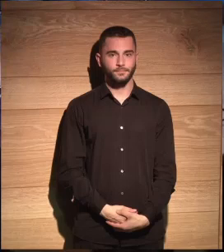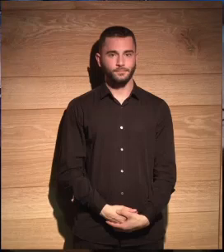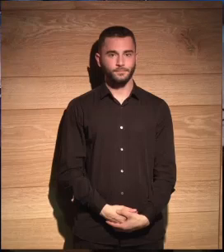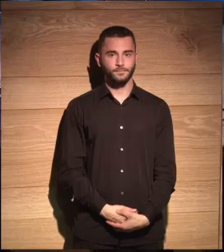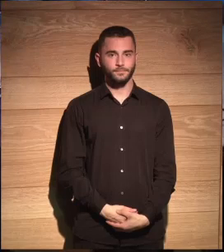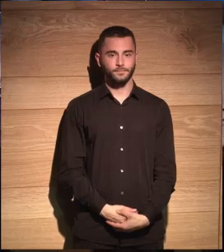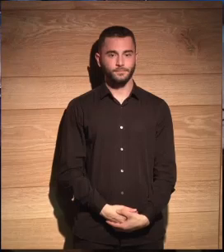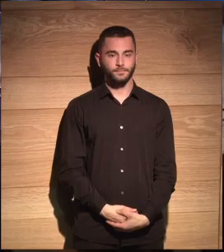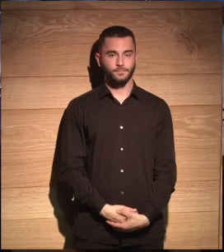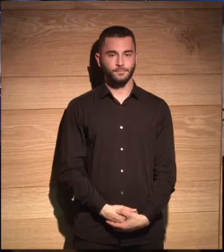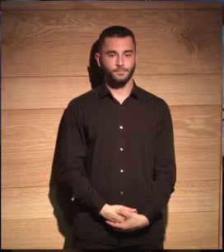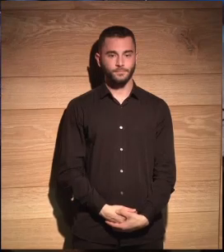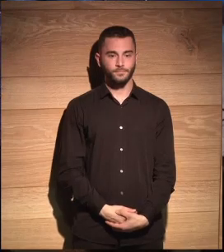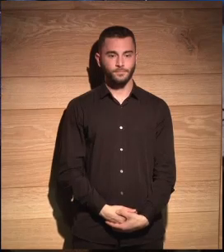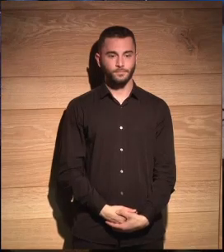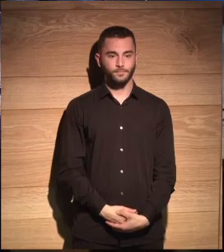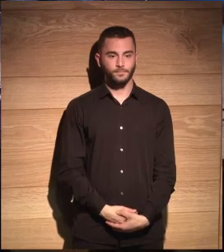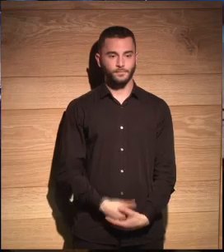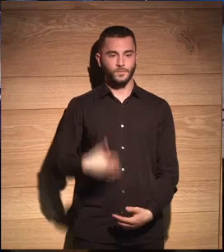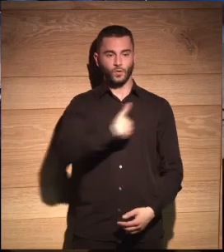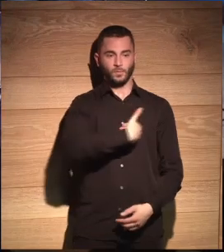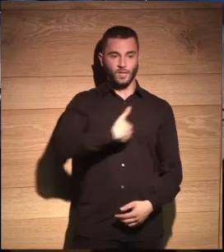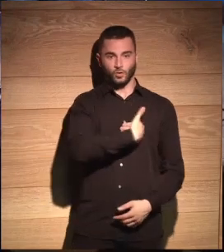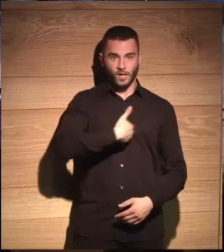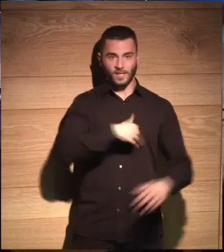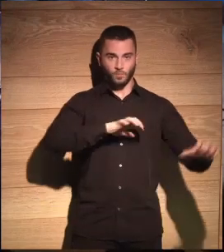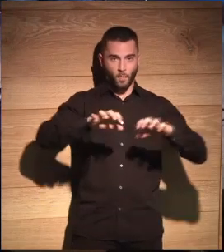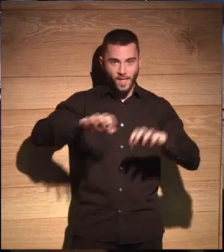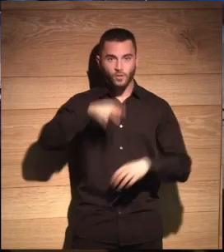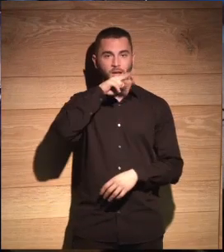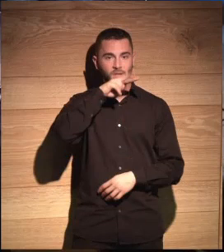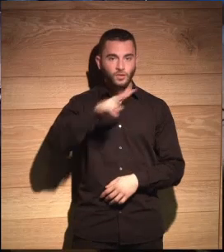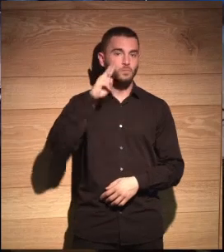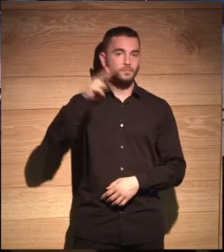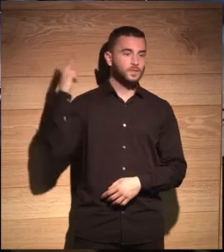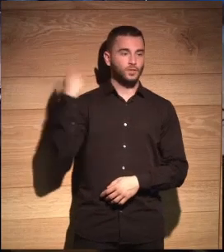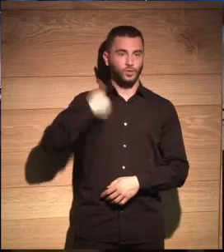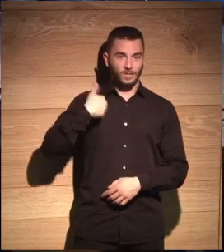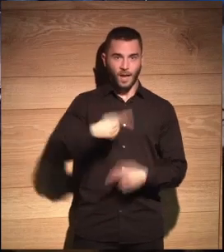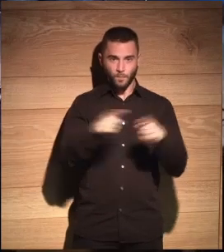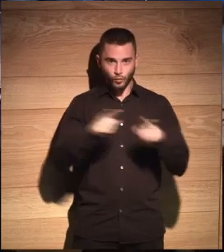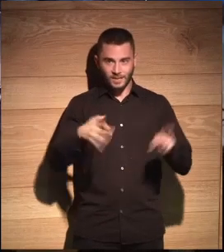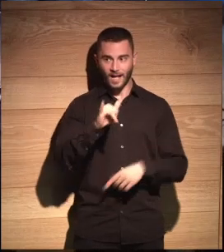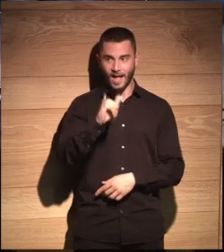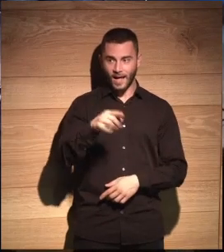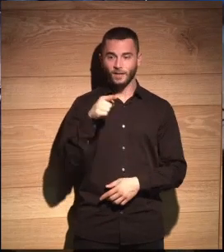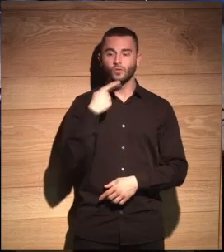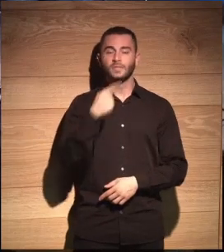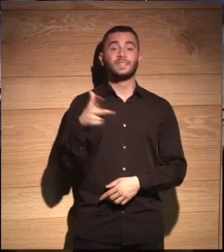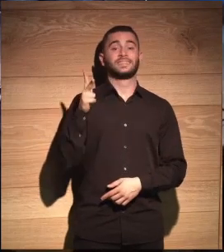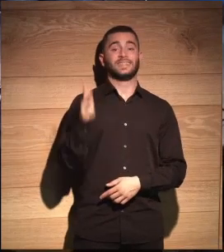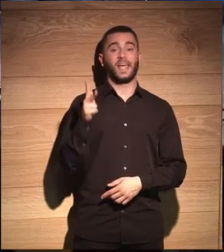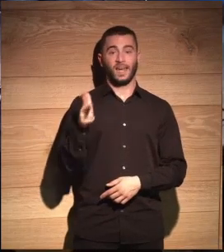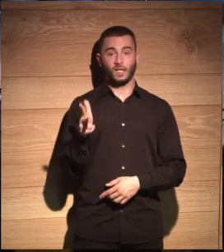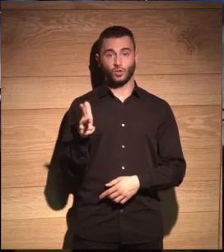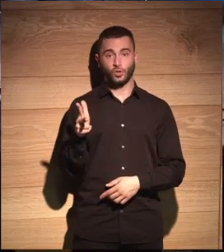Ya habéis visto los personajes moviéndose, los personajes hablando, tiene música, y has hablado antes de los derechos